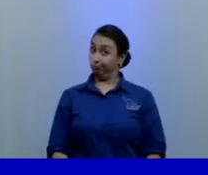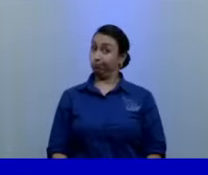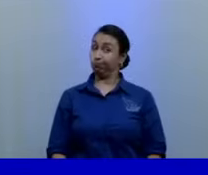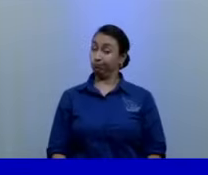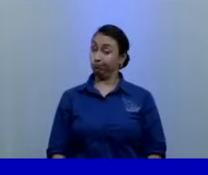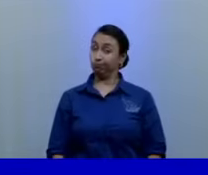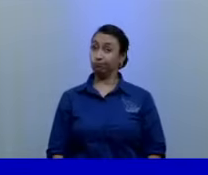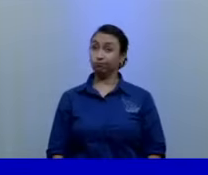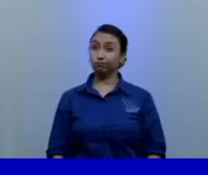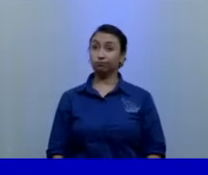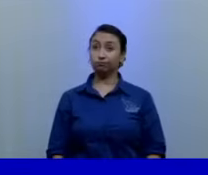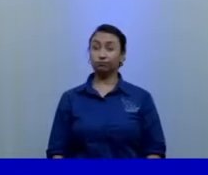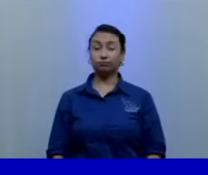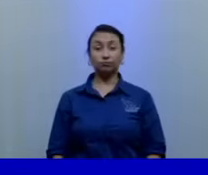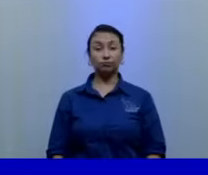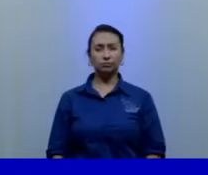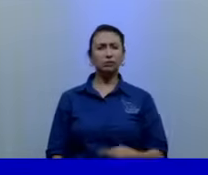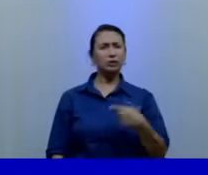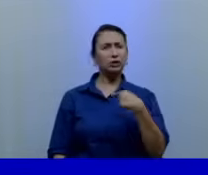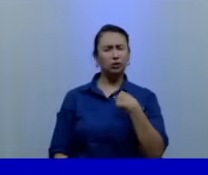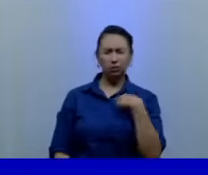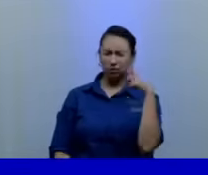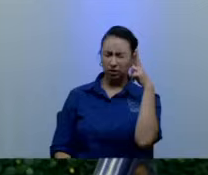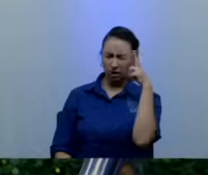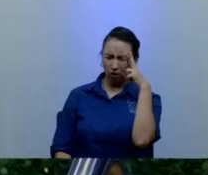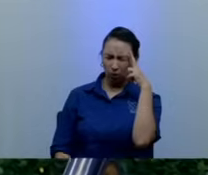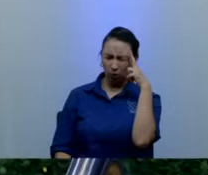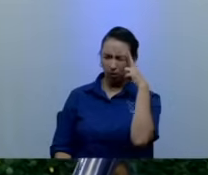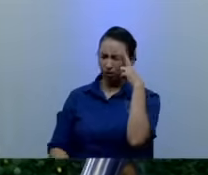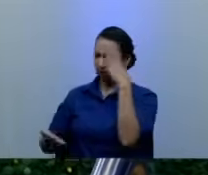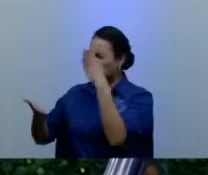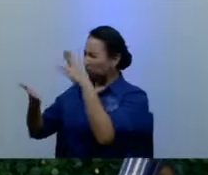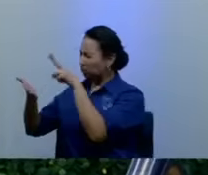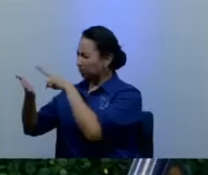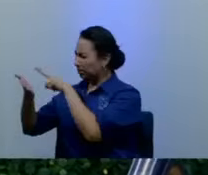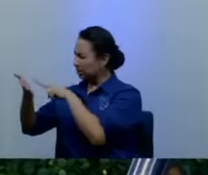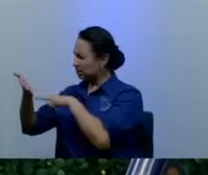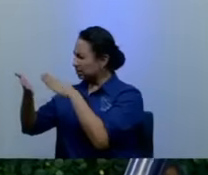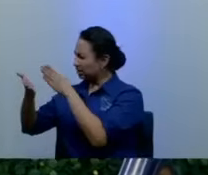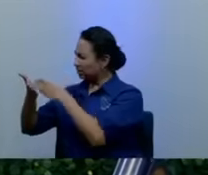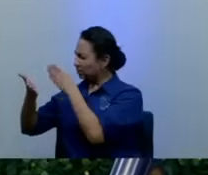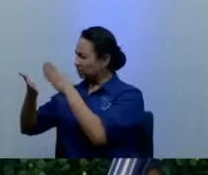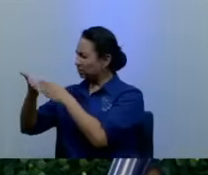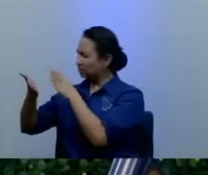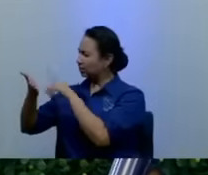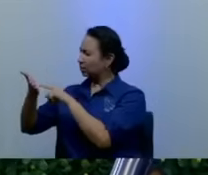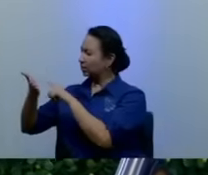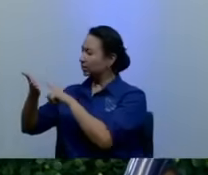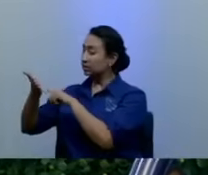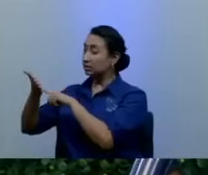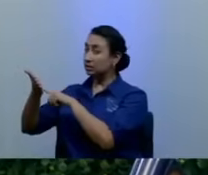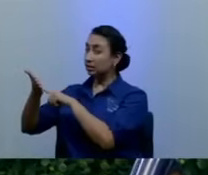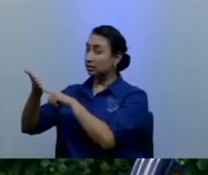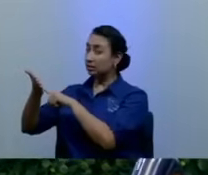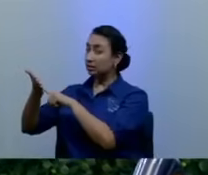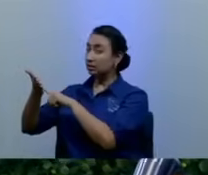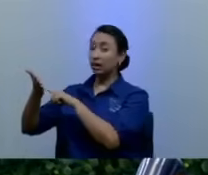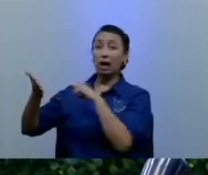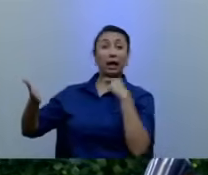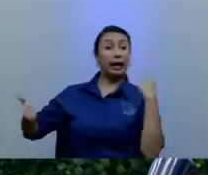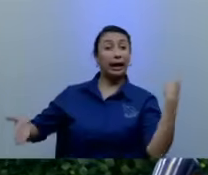Entonces aquí yo me recuerdo de un versículo que está en el Nuevo Testamento en donde dice que